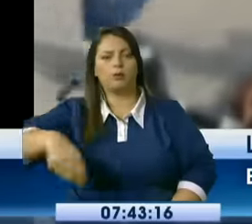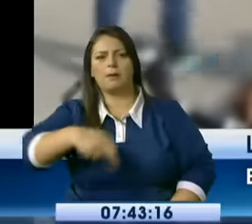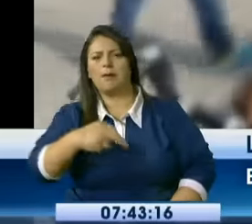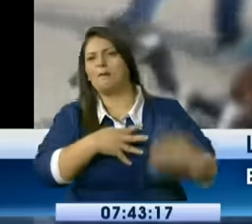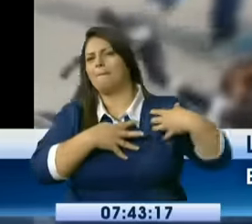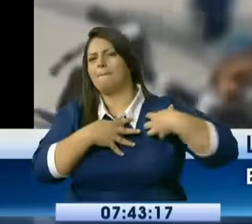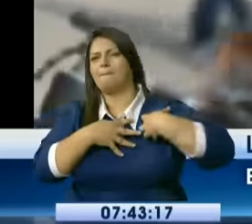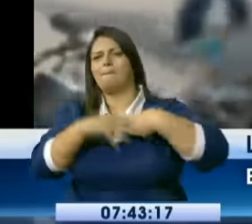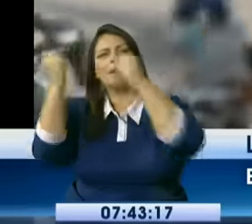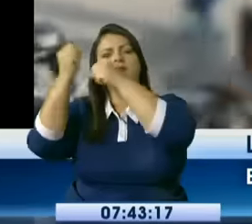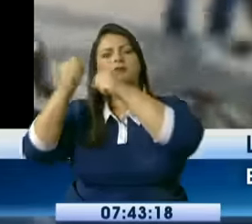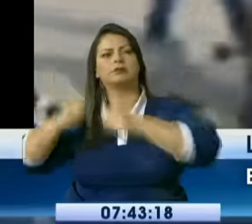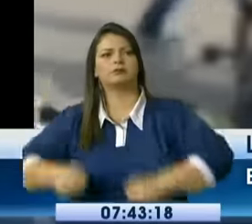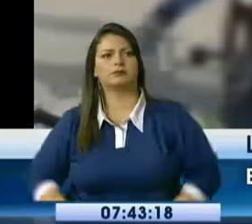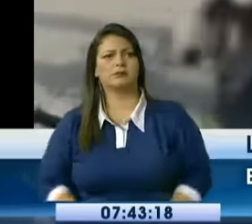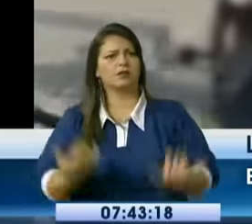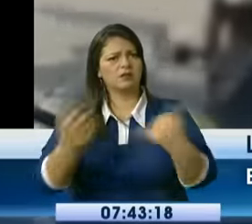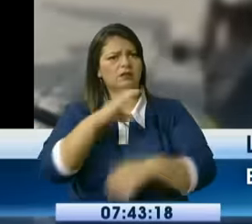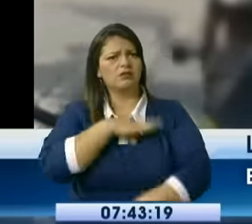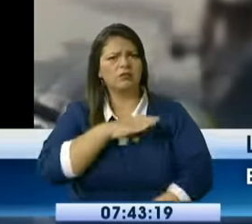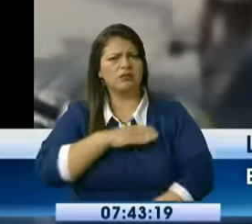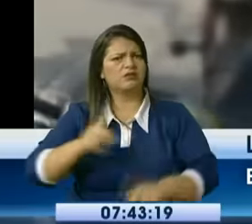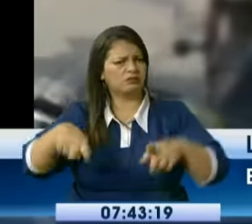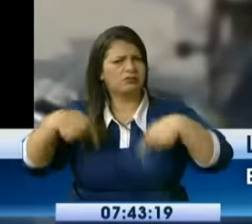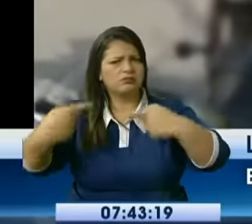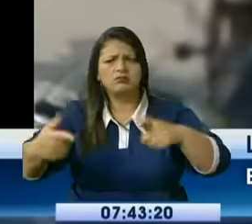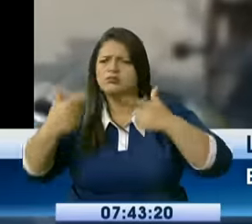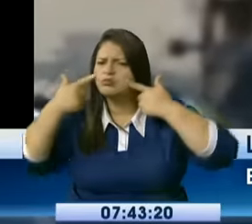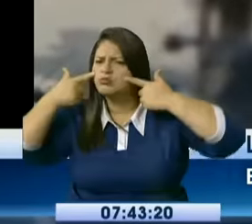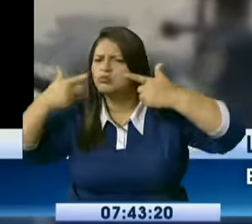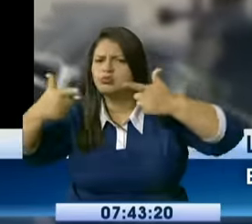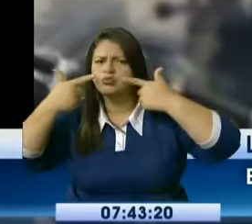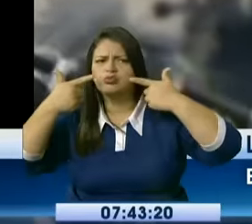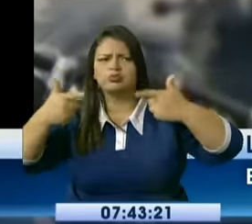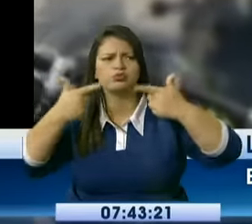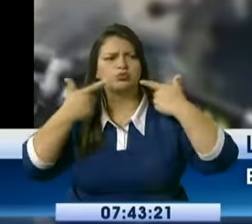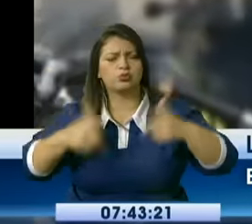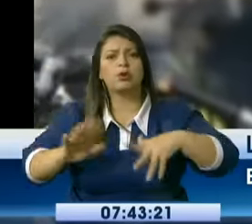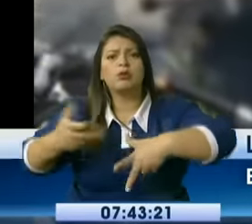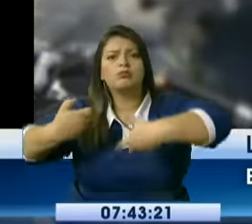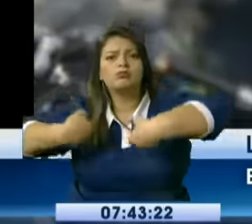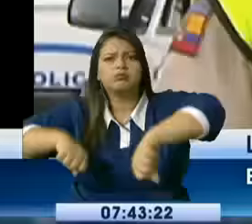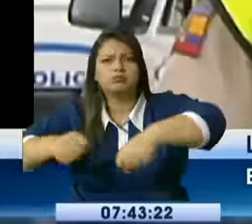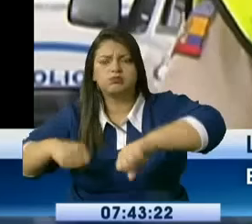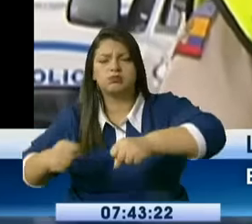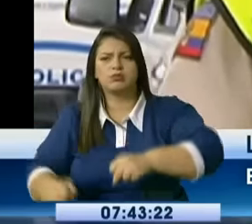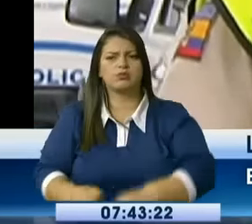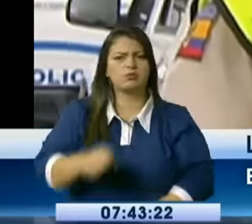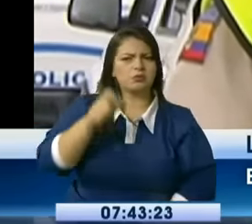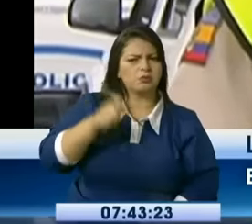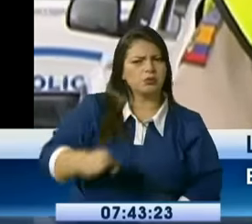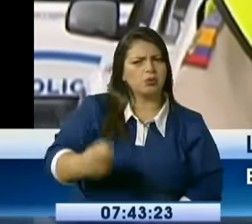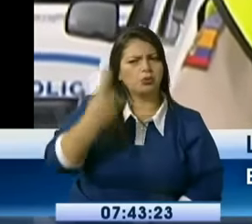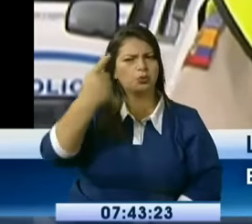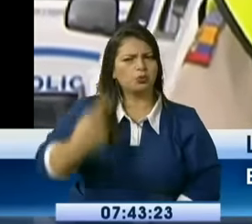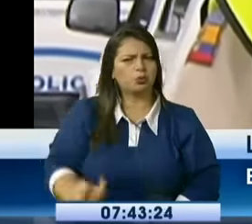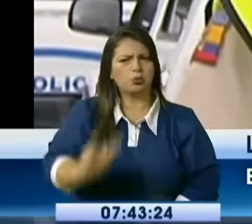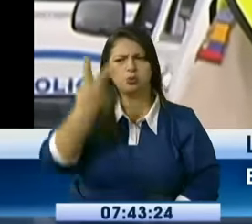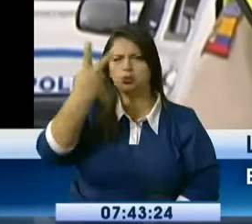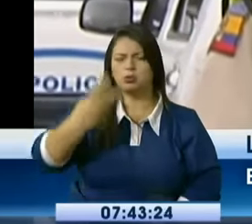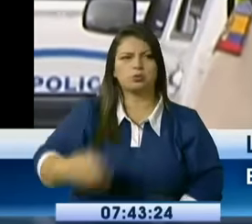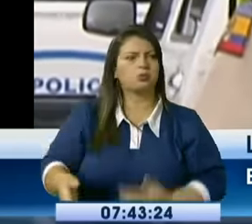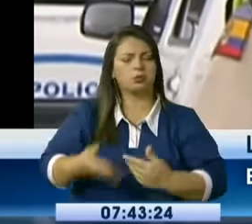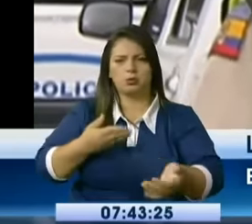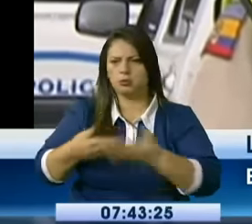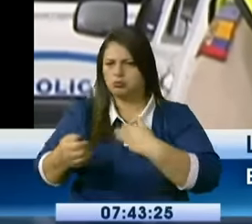constantemente para combatir el AMPA. Enfocados a las motocicletas, sea con uno o con dos ocupantes. Pueden ser motocicletas sin placas